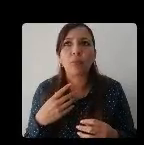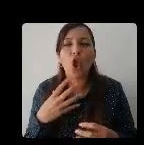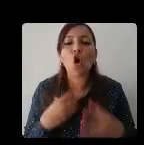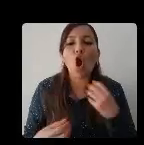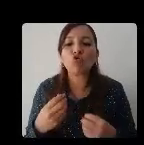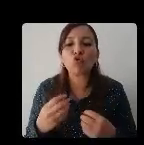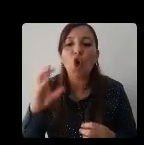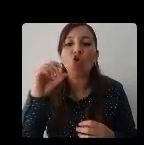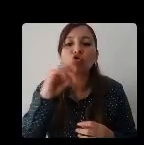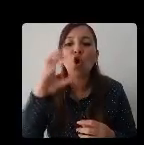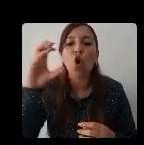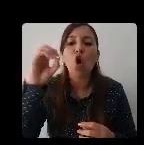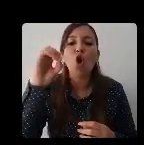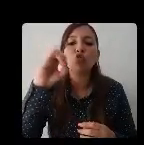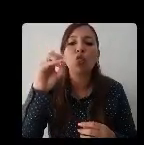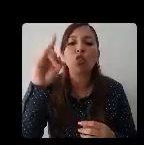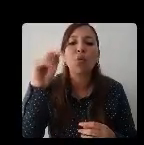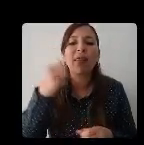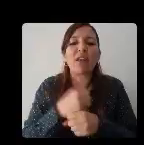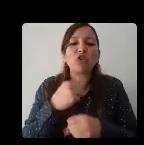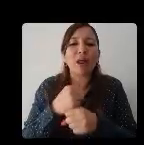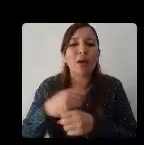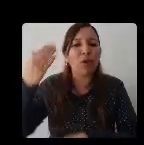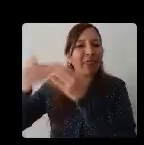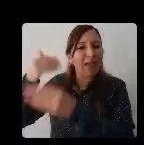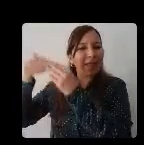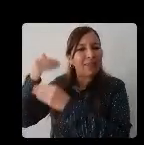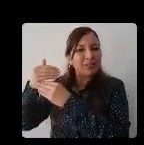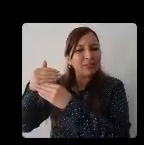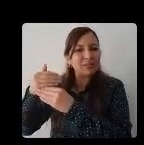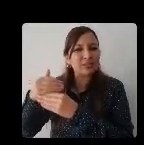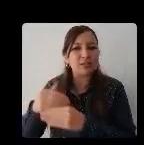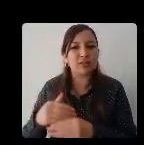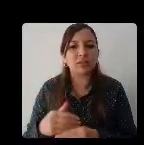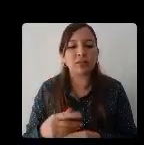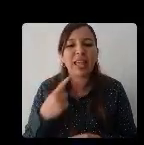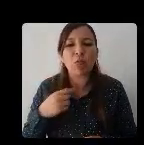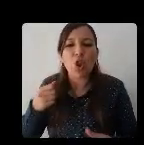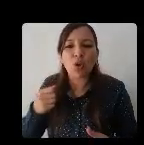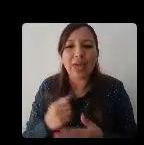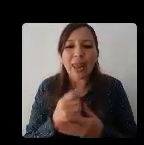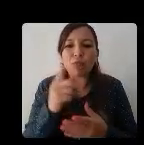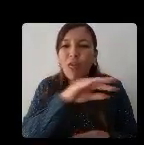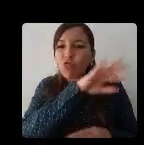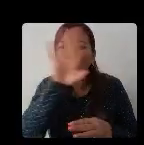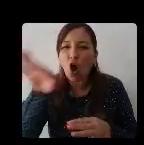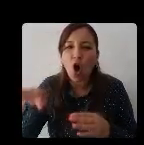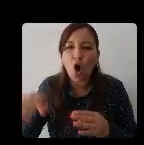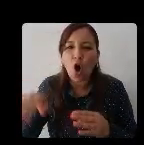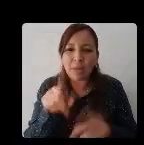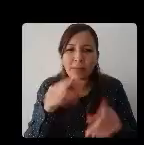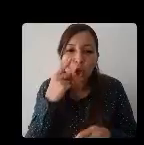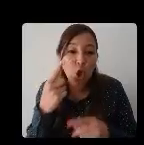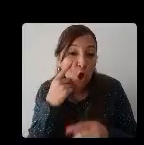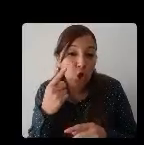queríamos llegar a hacer conocer, ¿no? Y hacer partícipe también de mucha gente, como el TC, el